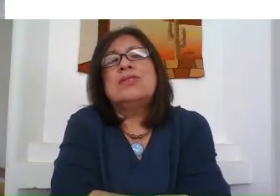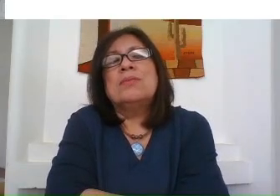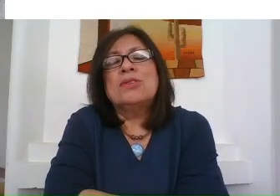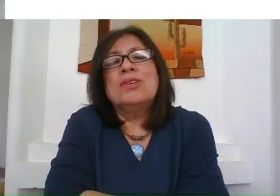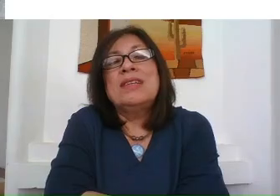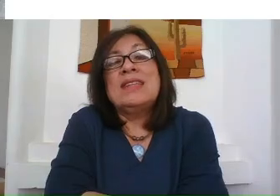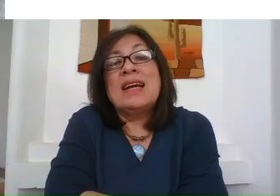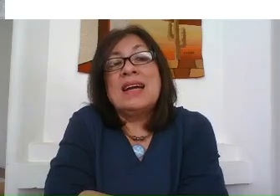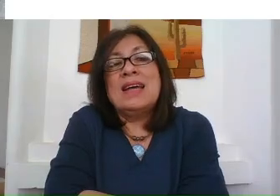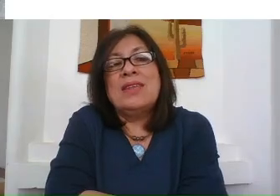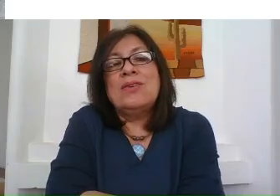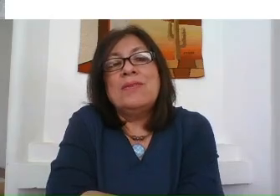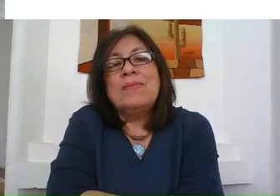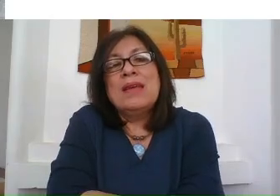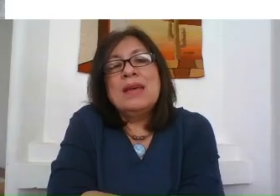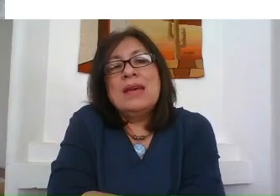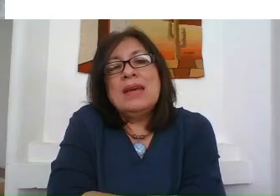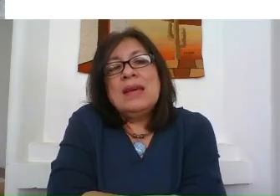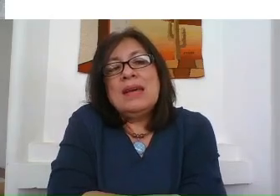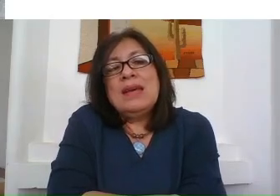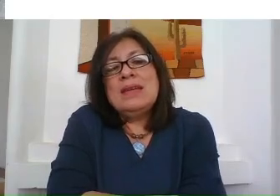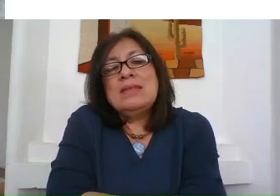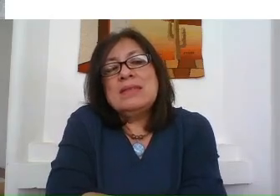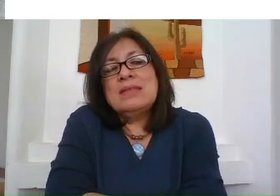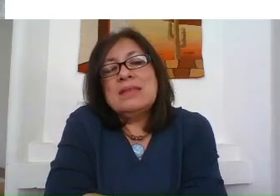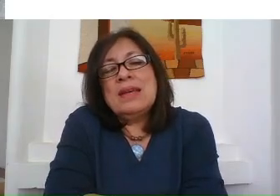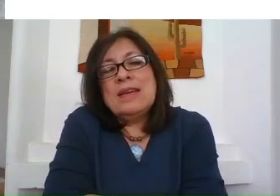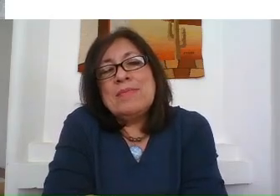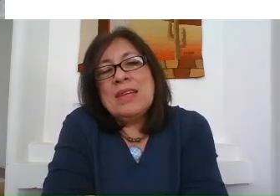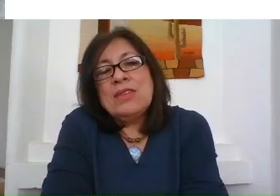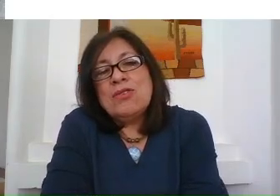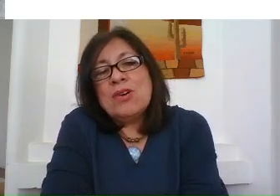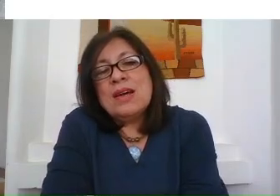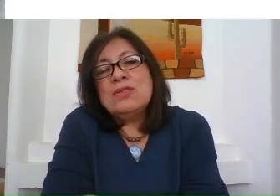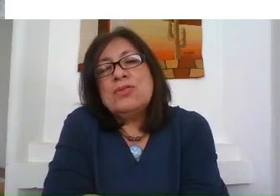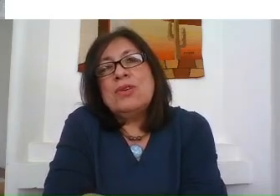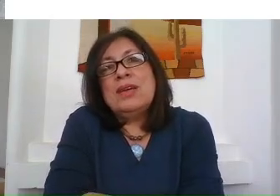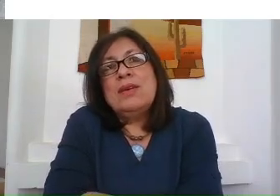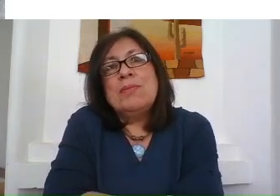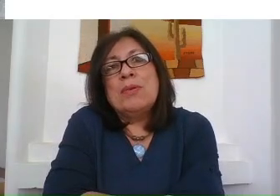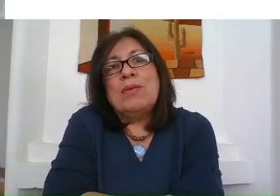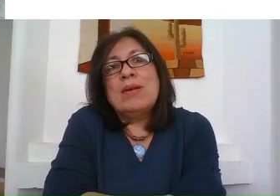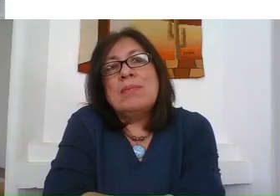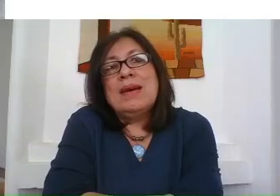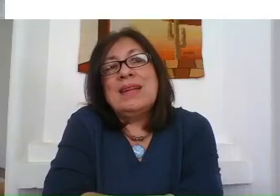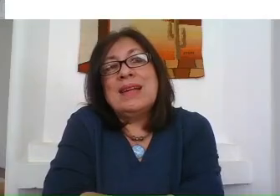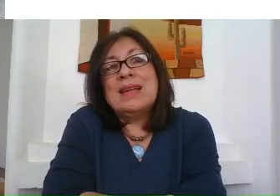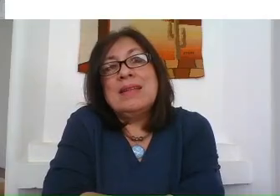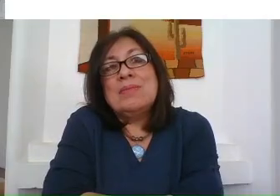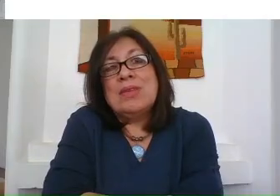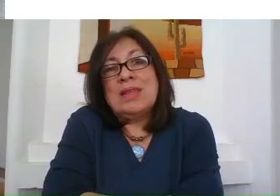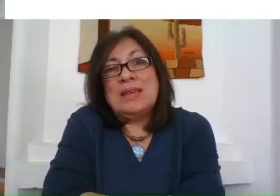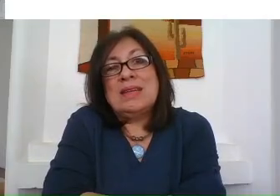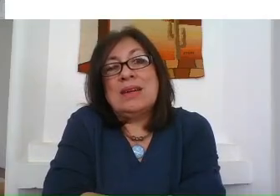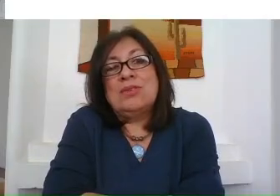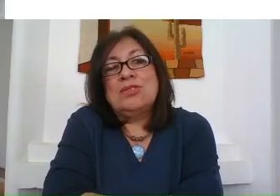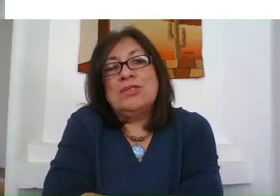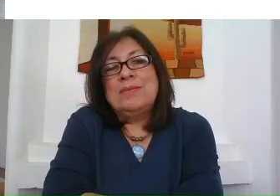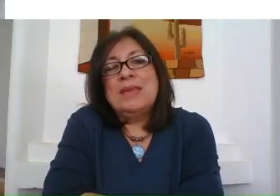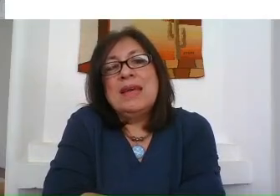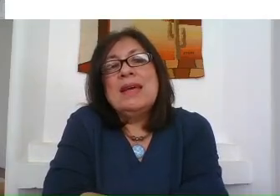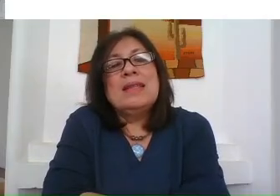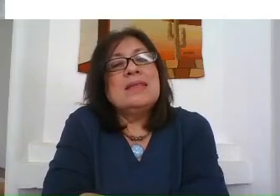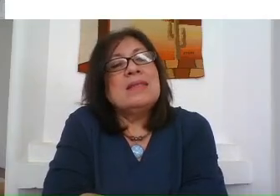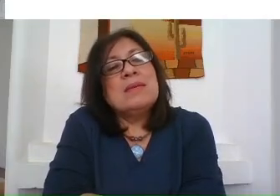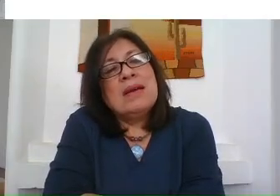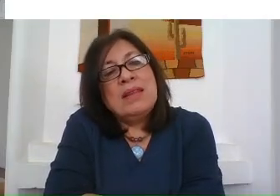desarrollo psicomotor estancado es, en todo caso, es un problema en el ritmo de